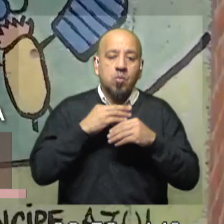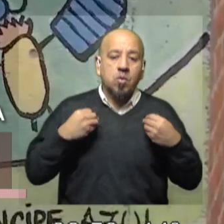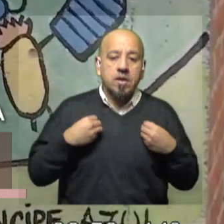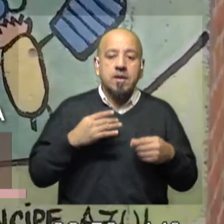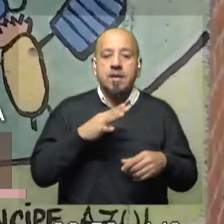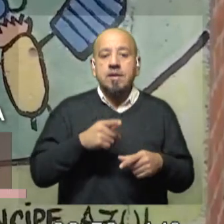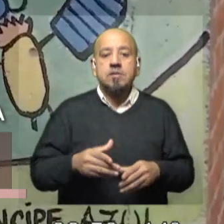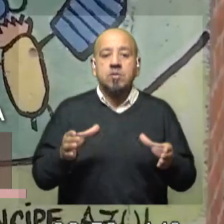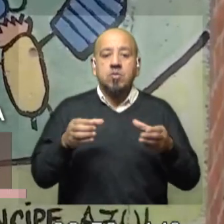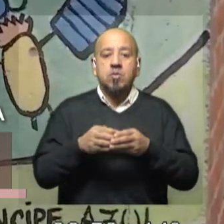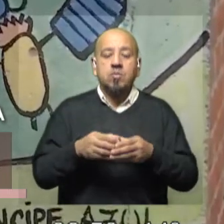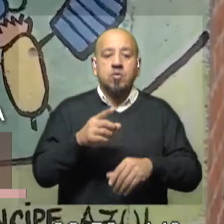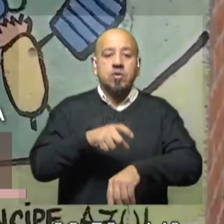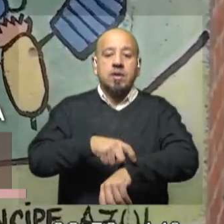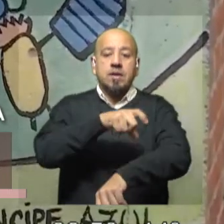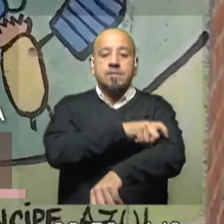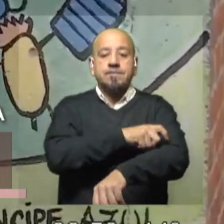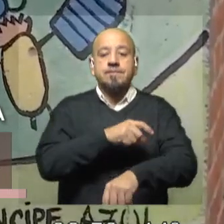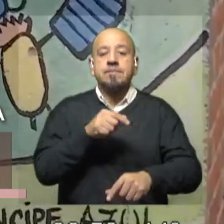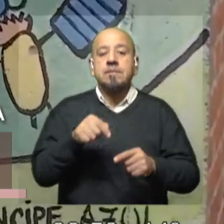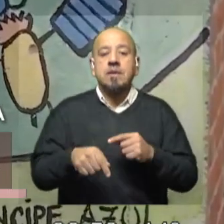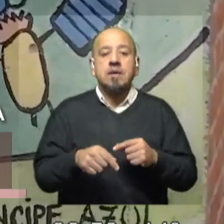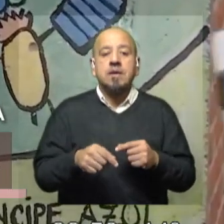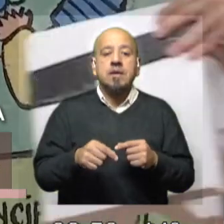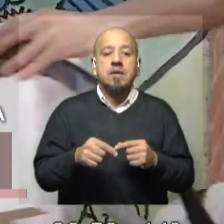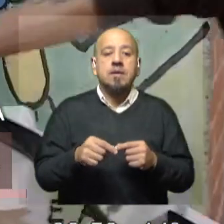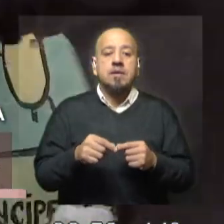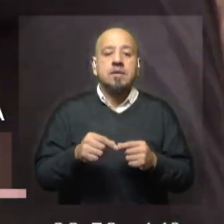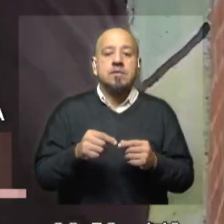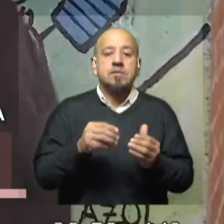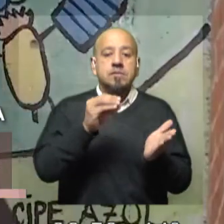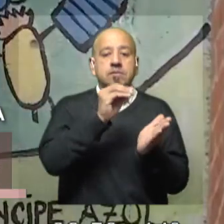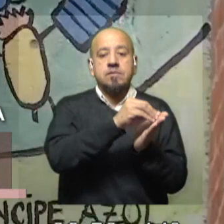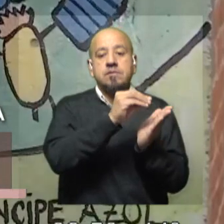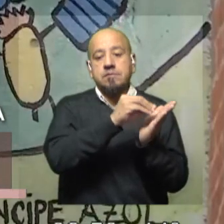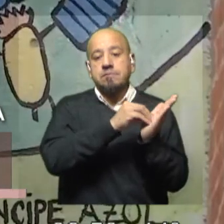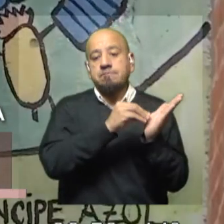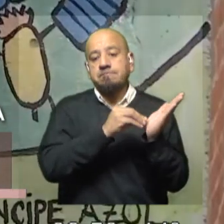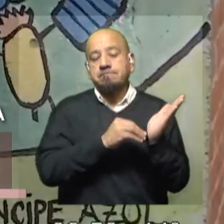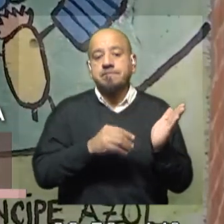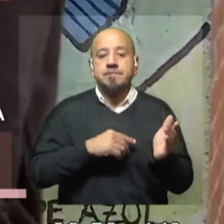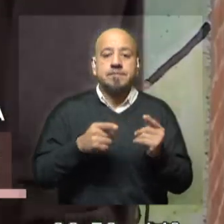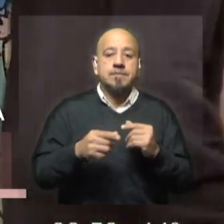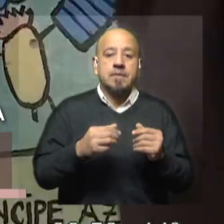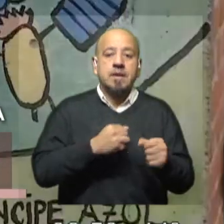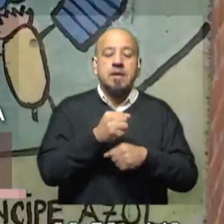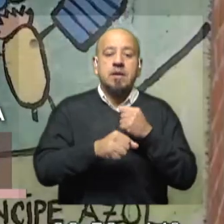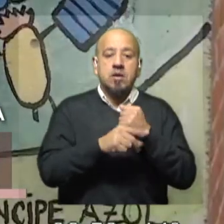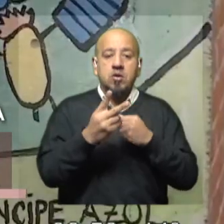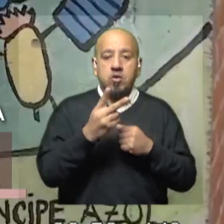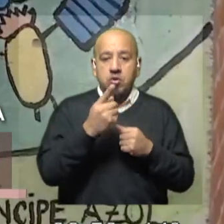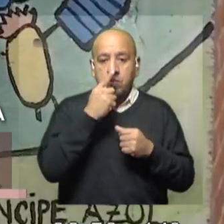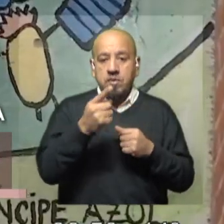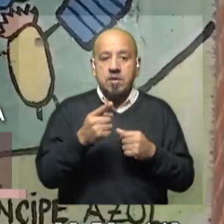tengan grupos de educación inicial. La matrícula, nosotros venimos desde el año 2000 al